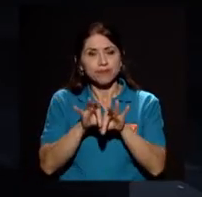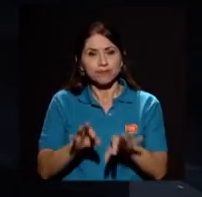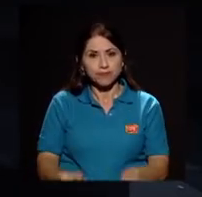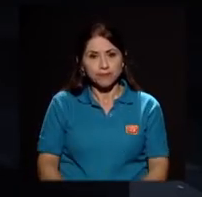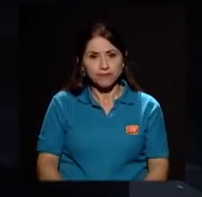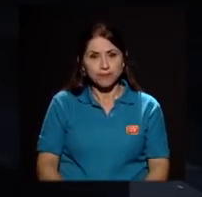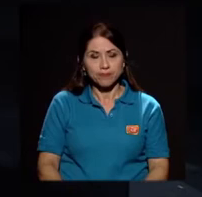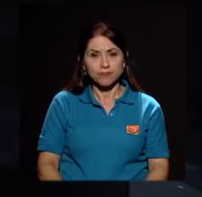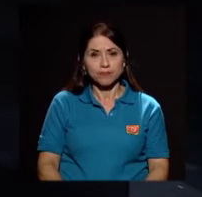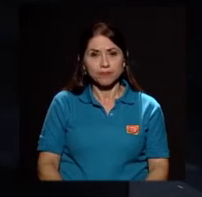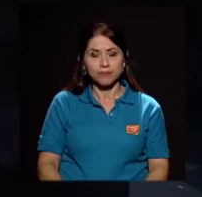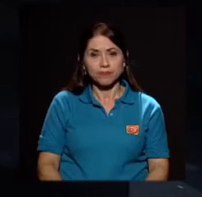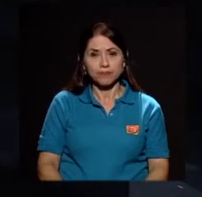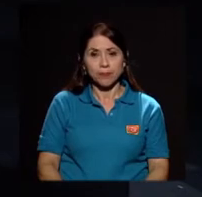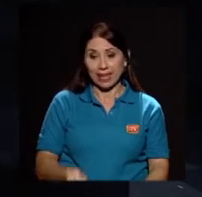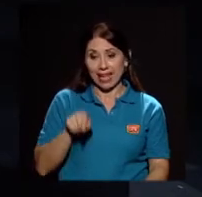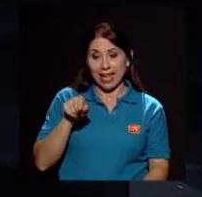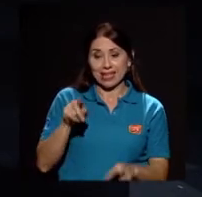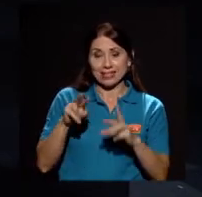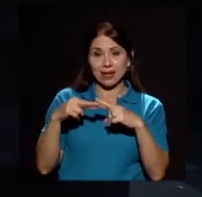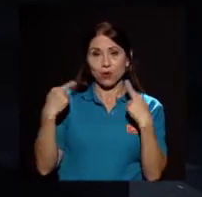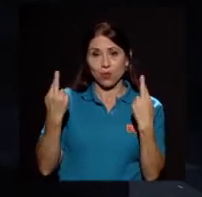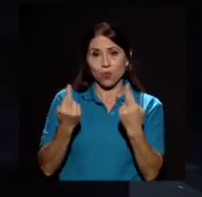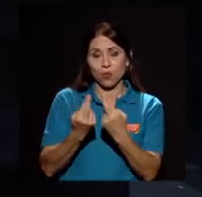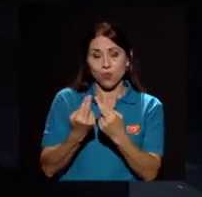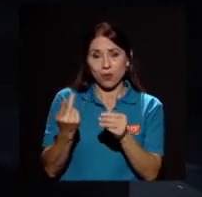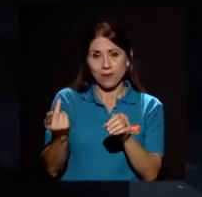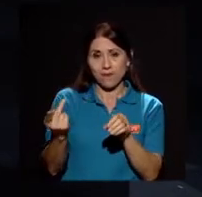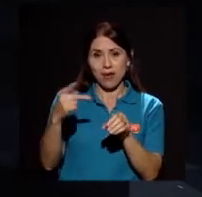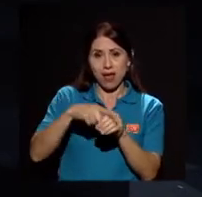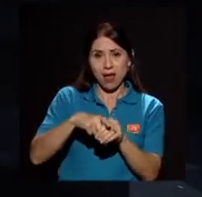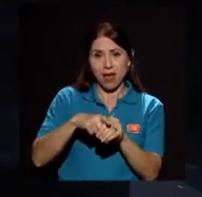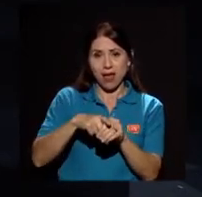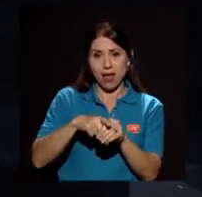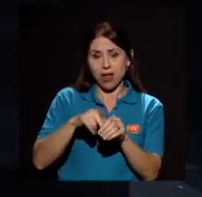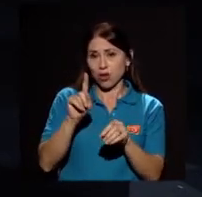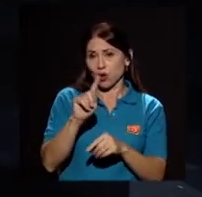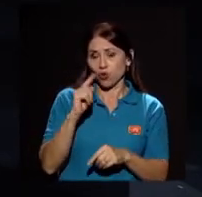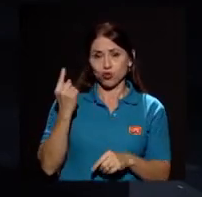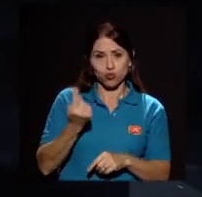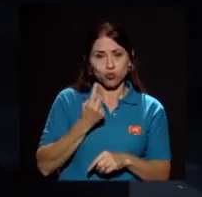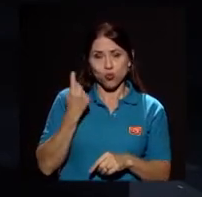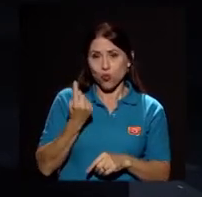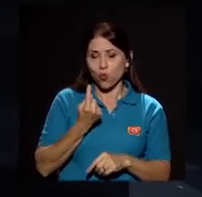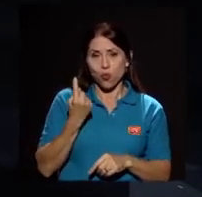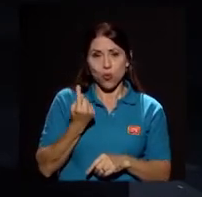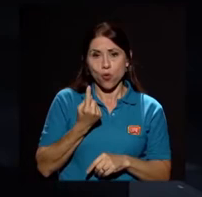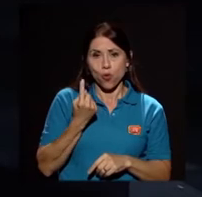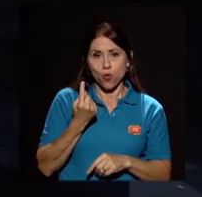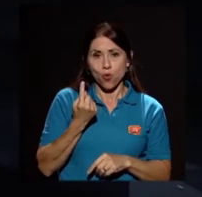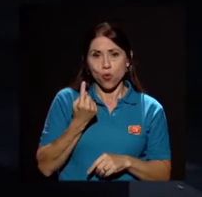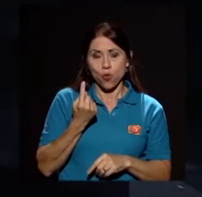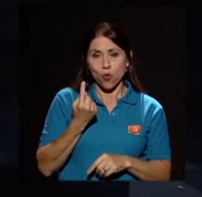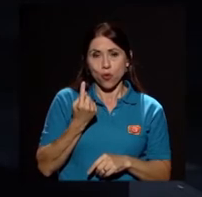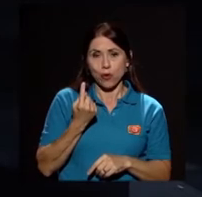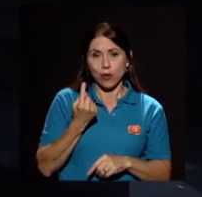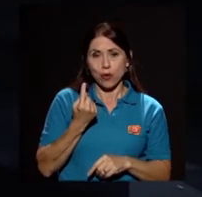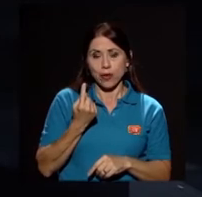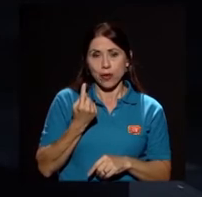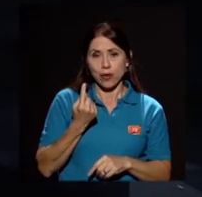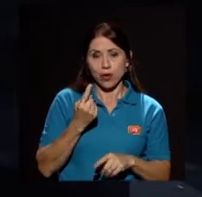van a participar en esta cumbre no solo los estados